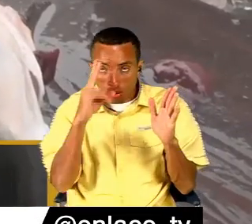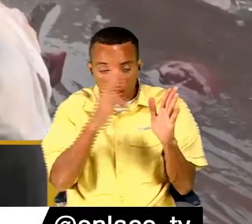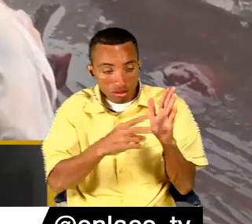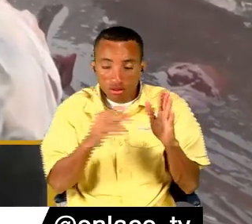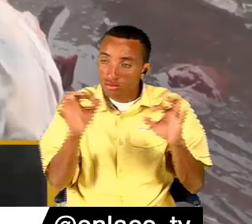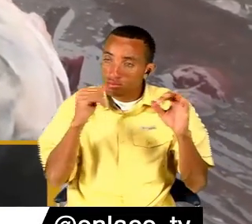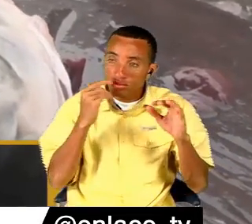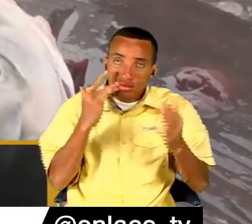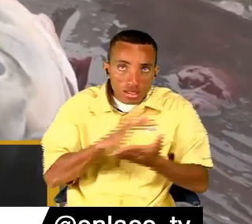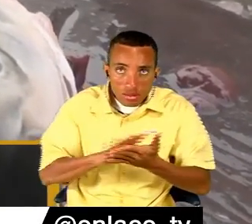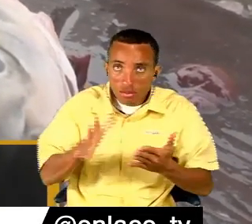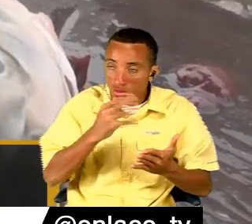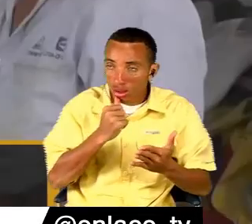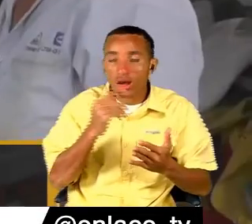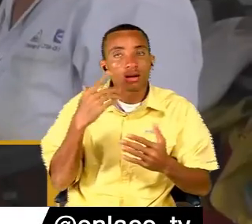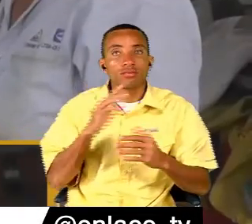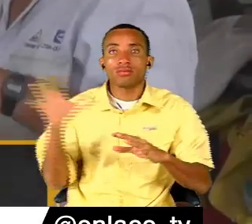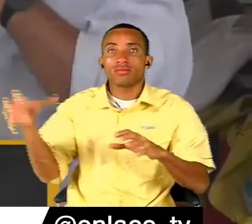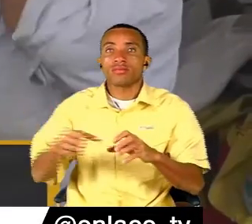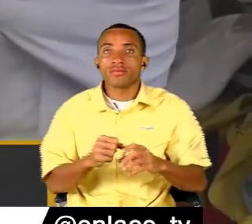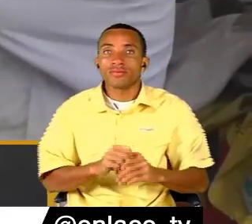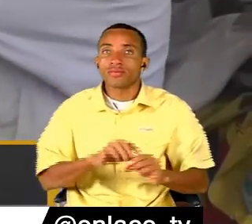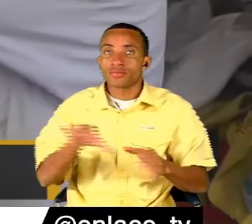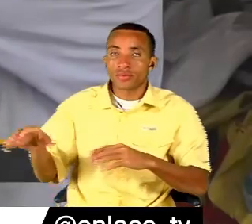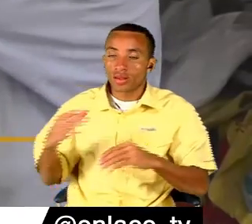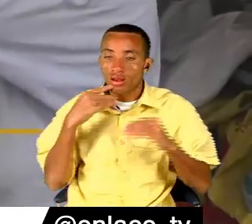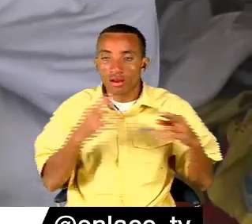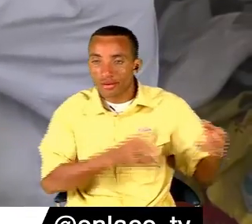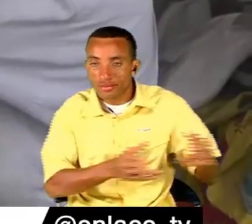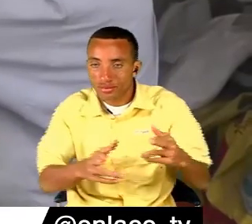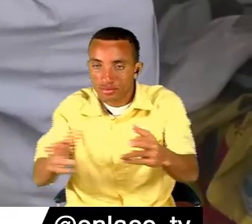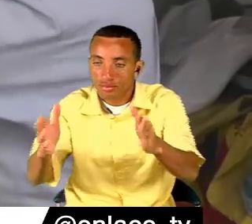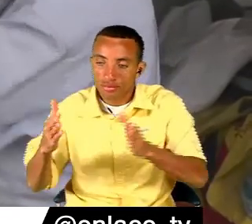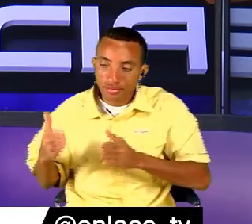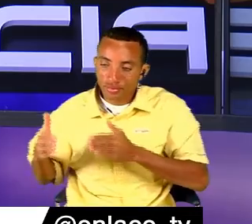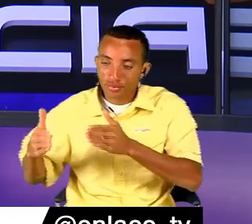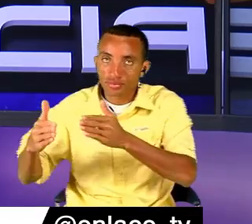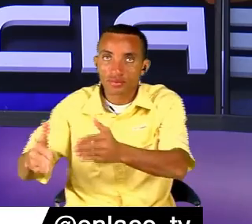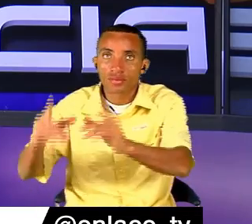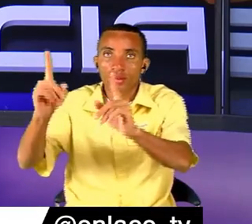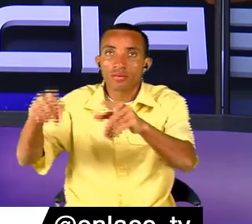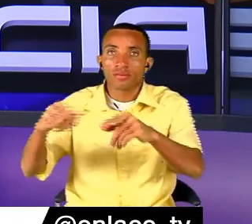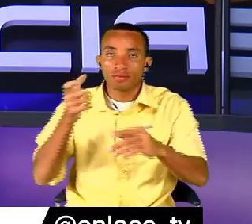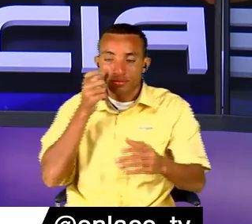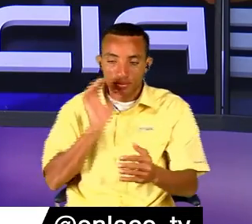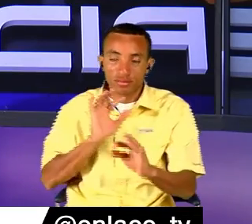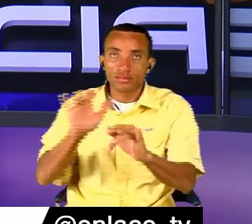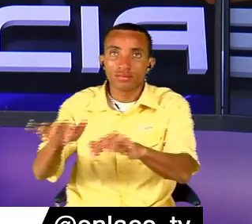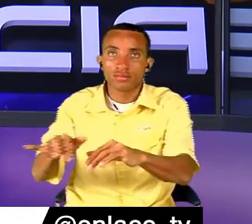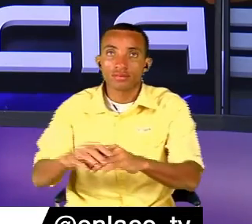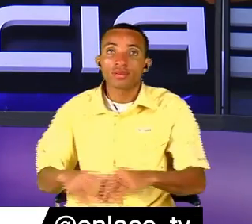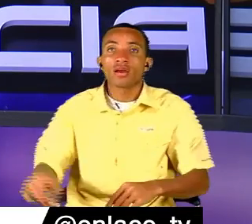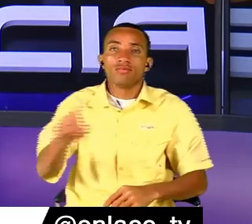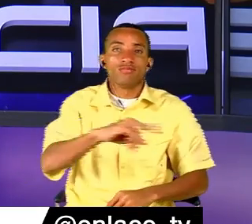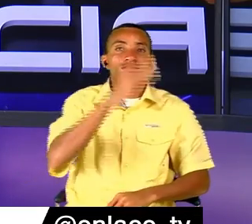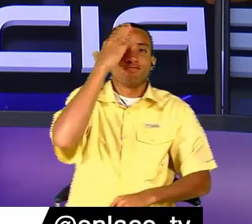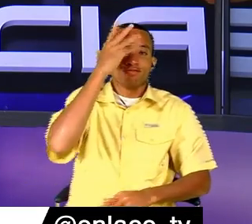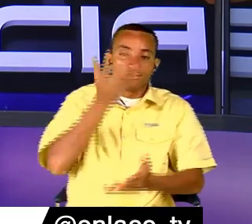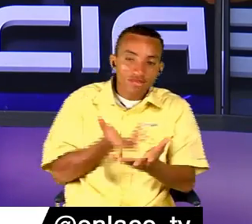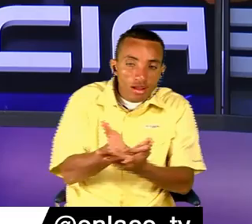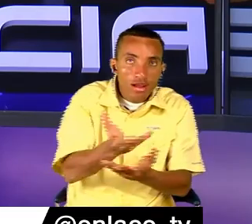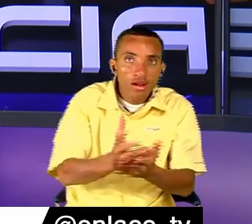se adelantó en los sectores del Paseo del Río y el puerto de embarcaciones menores. Ya lo saben, tengan en cuenta las recomendaciones al